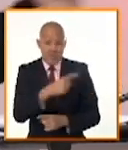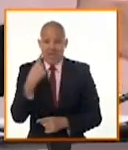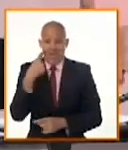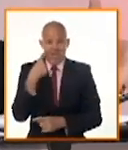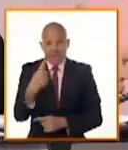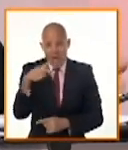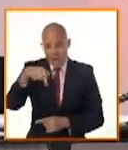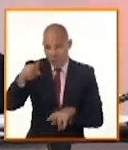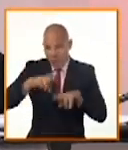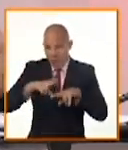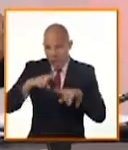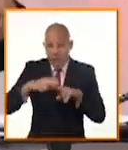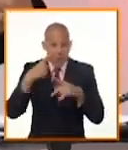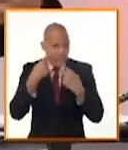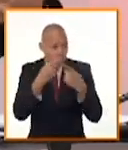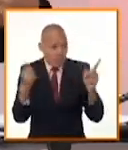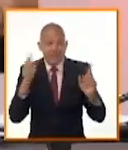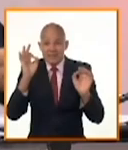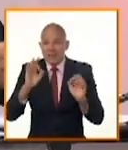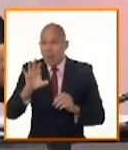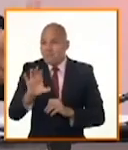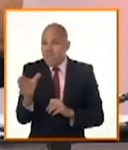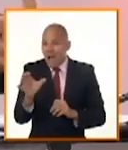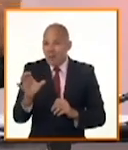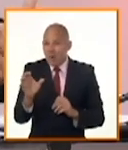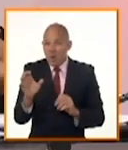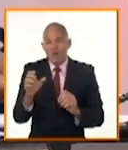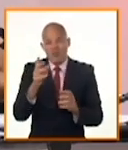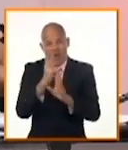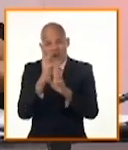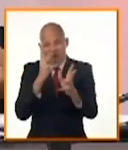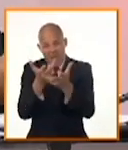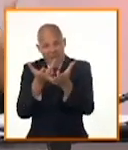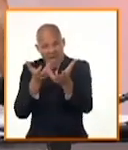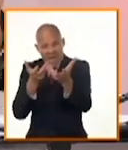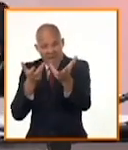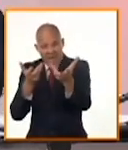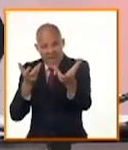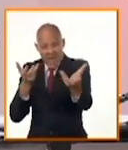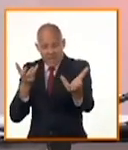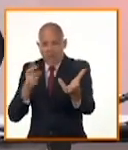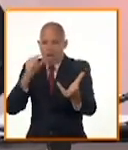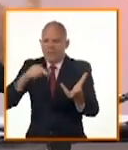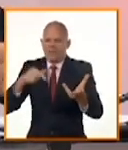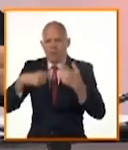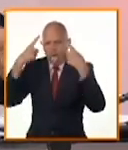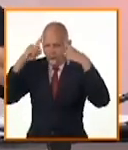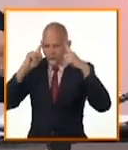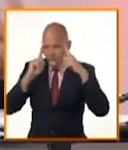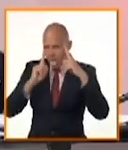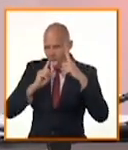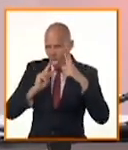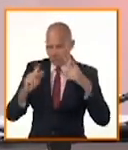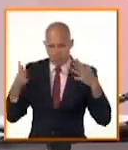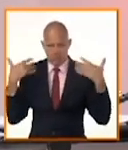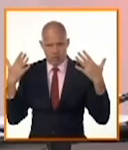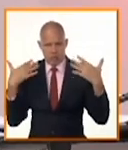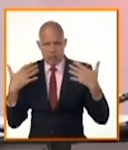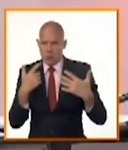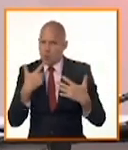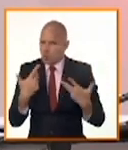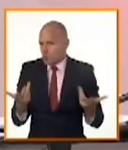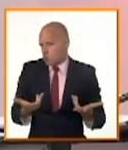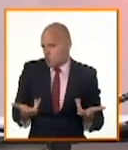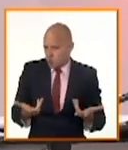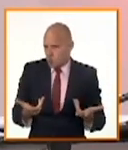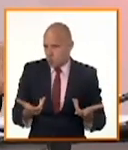en los bancos con estos calores esos tremendos que podemos seguir haciendo Y cómo impacta esto también en esa calidad de